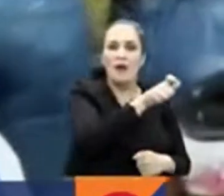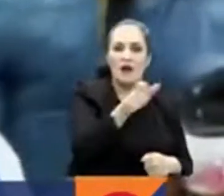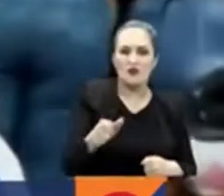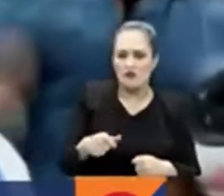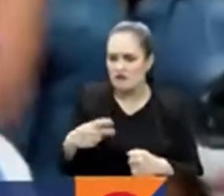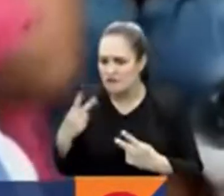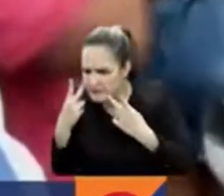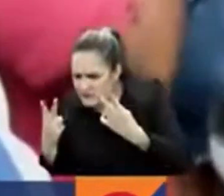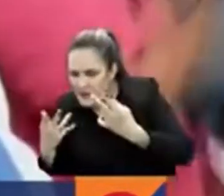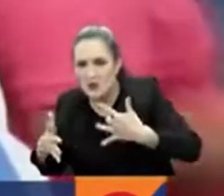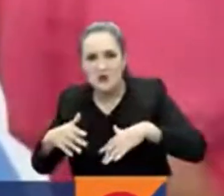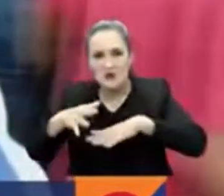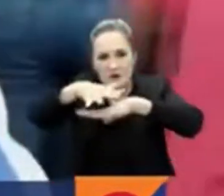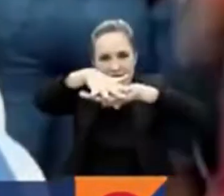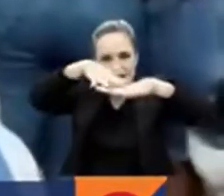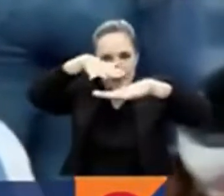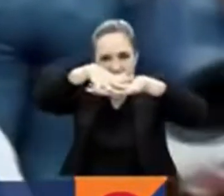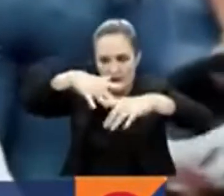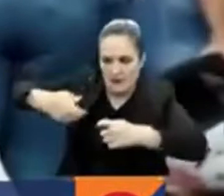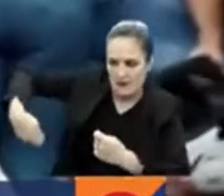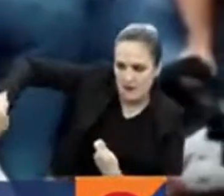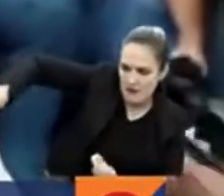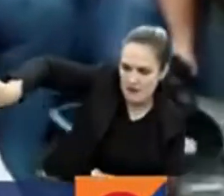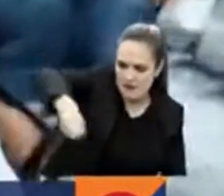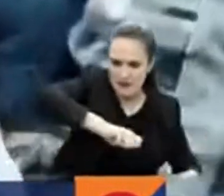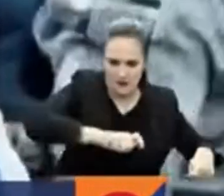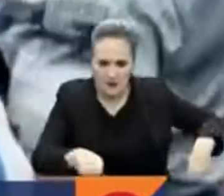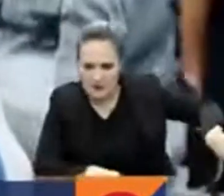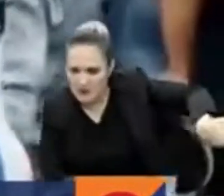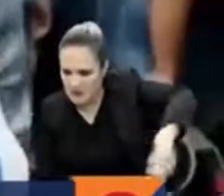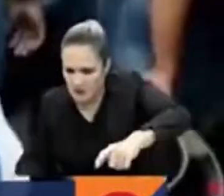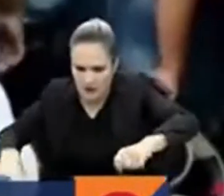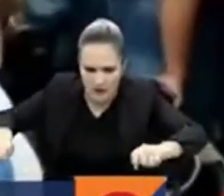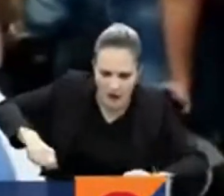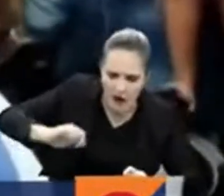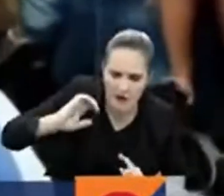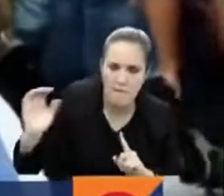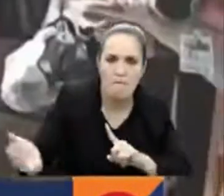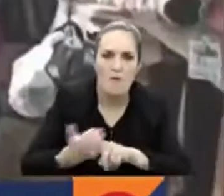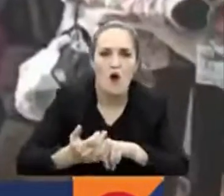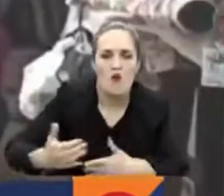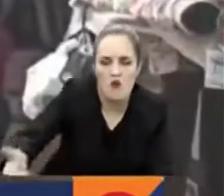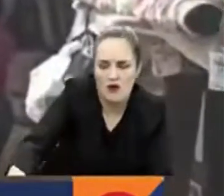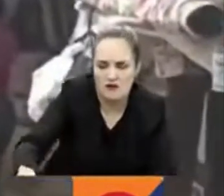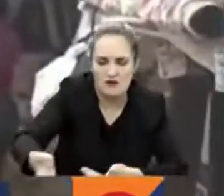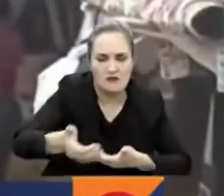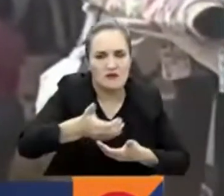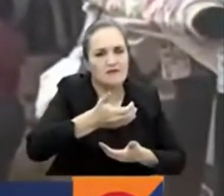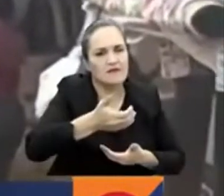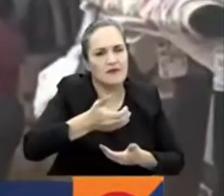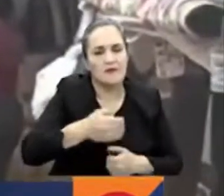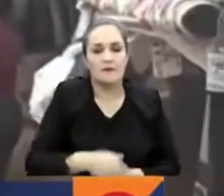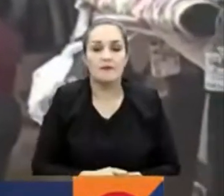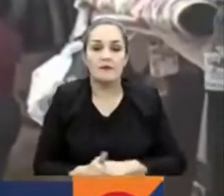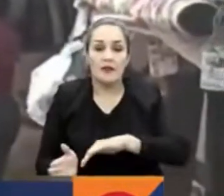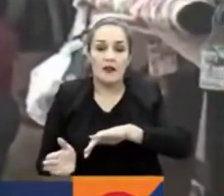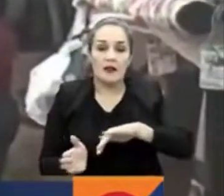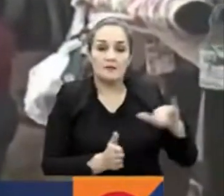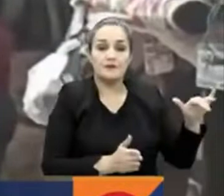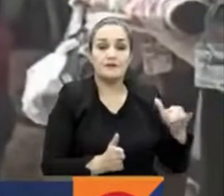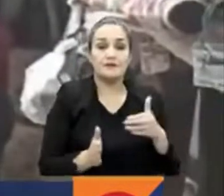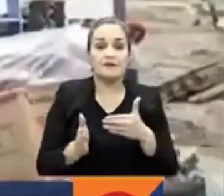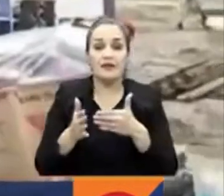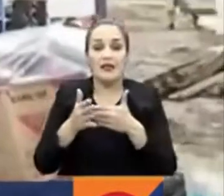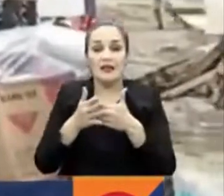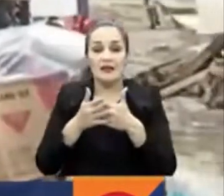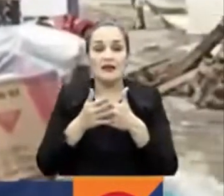guindas artesanales que ellos hacen con los anzuelos y lograron rescatar el cuerpo, gracias a Dios. San Andrés completa 4 días sin agua